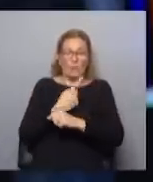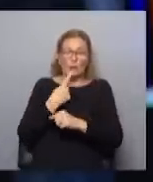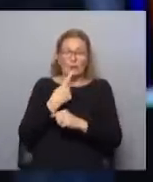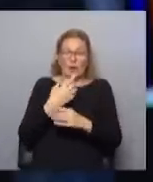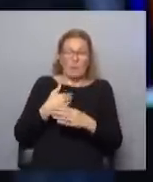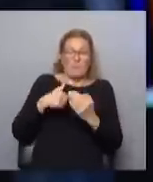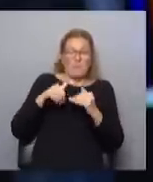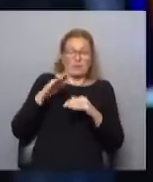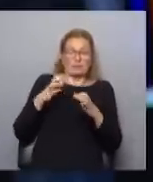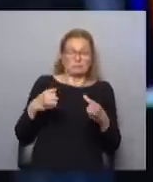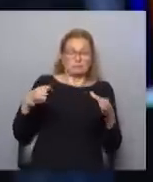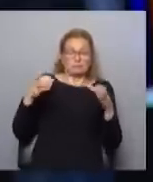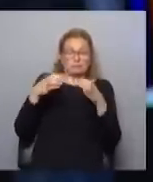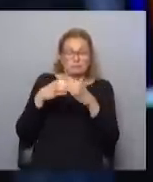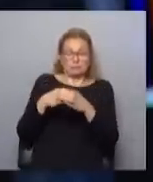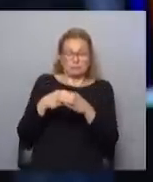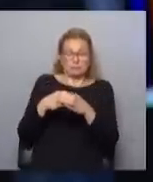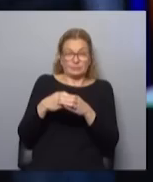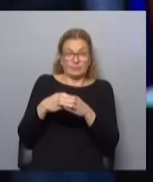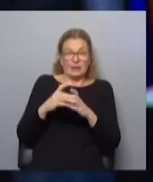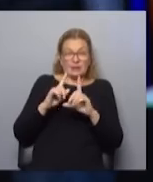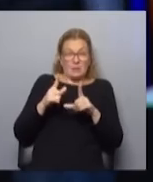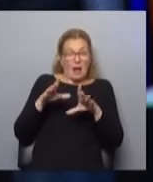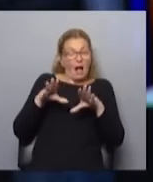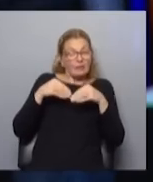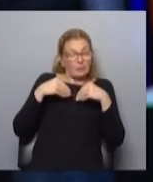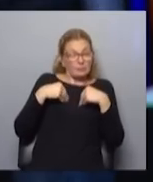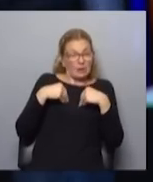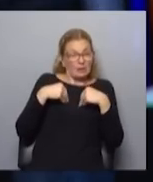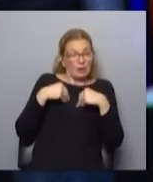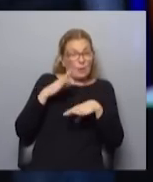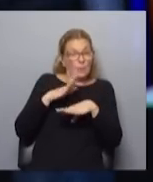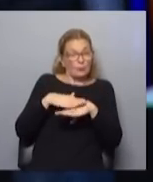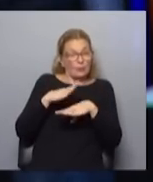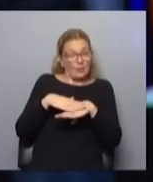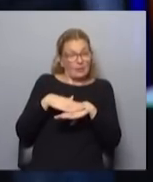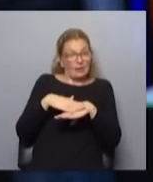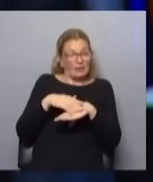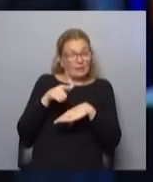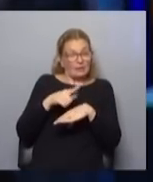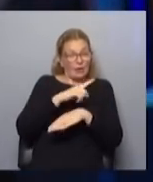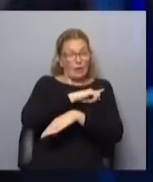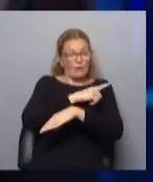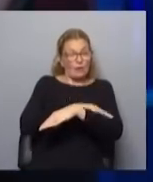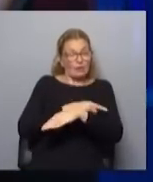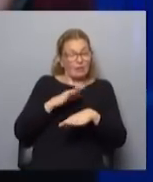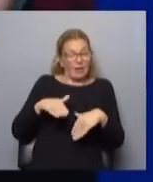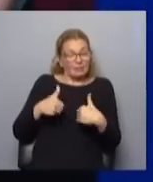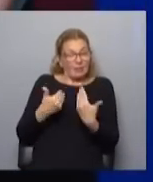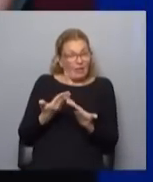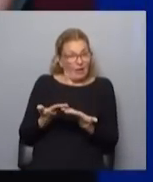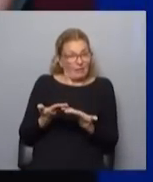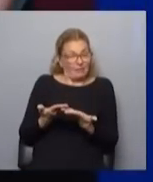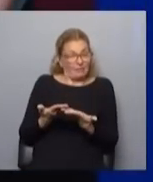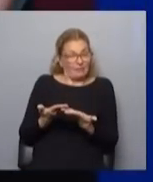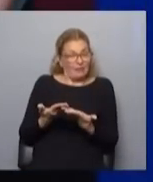este y asumir la responsabilidad de que esa misma fuerza política te pone